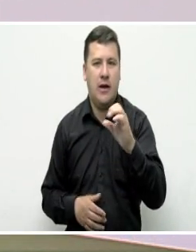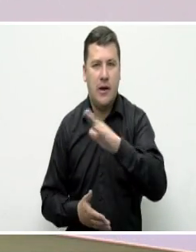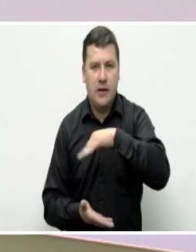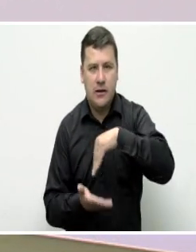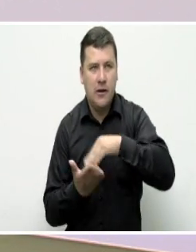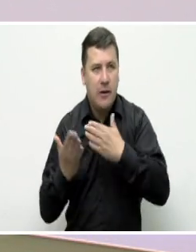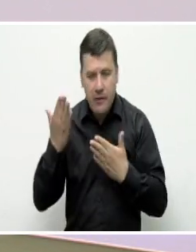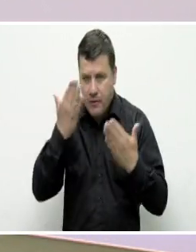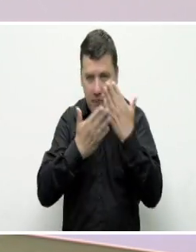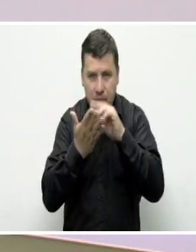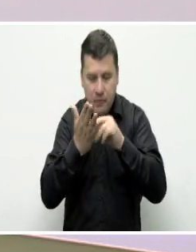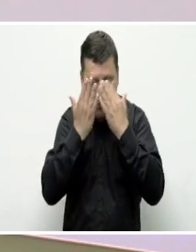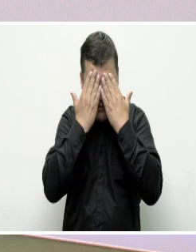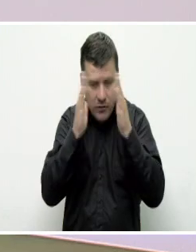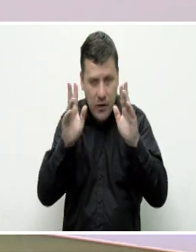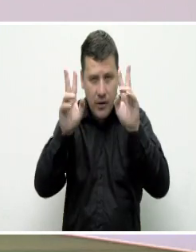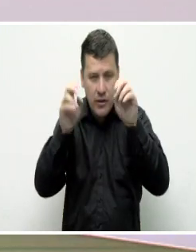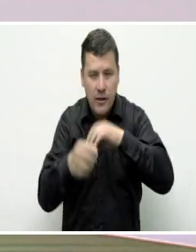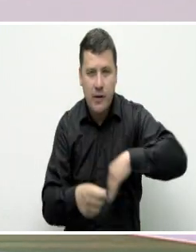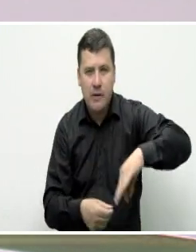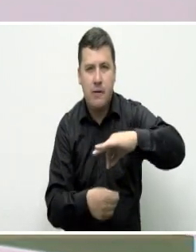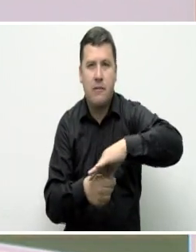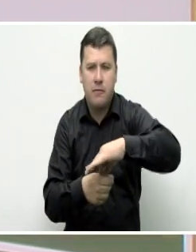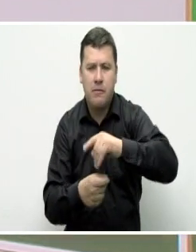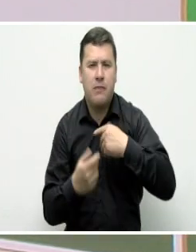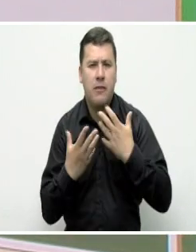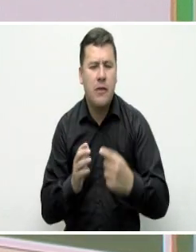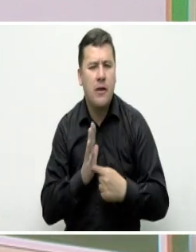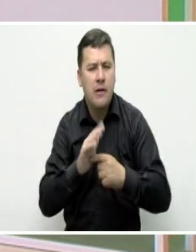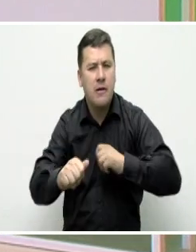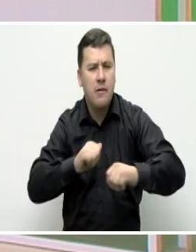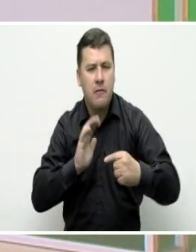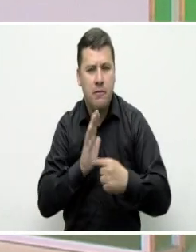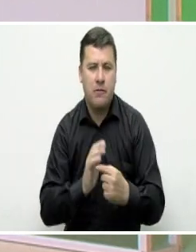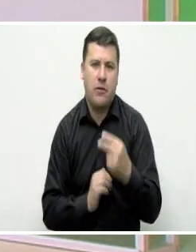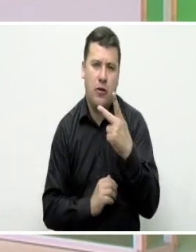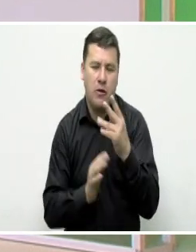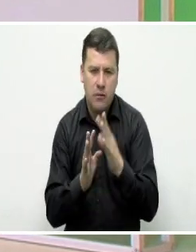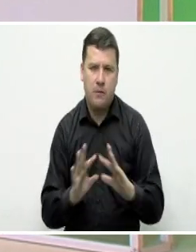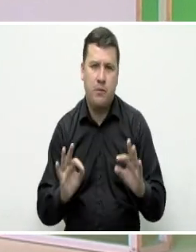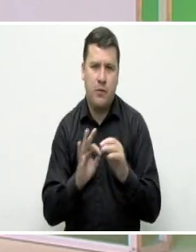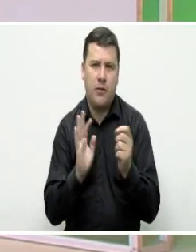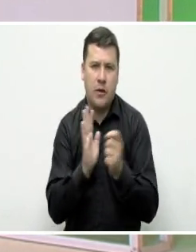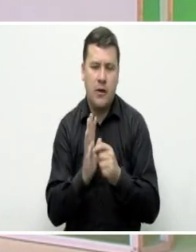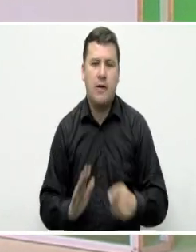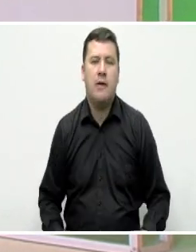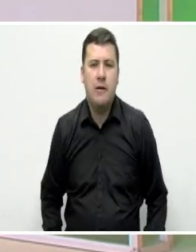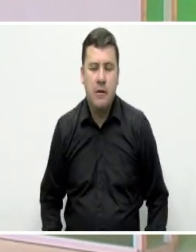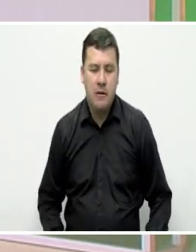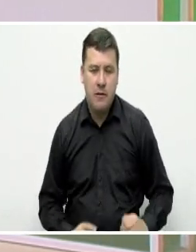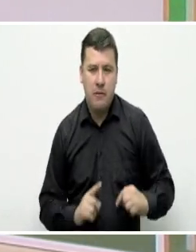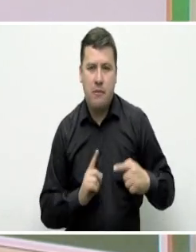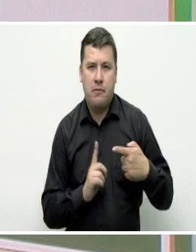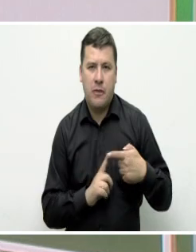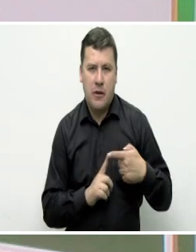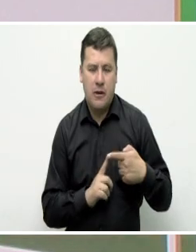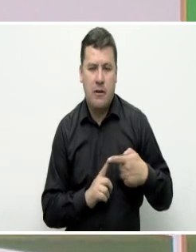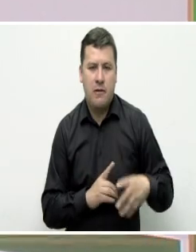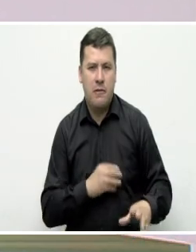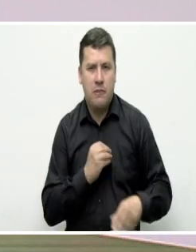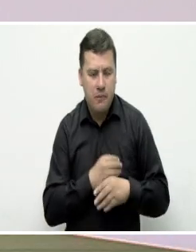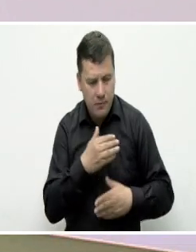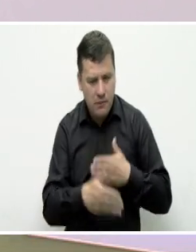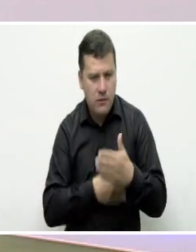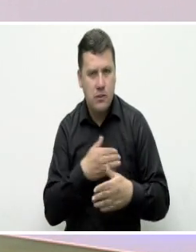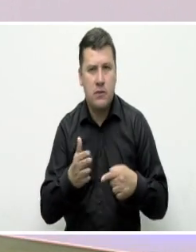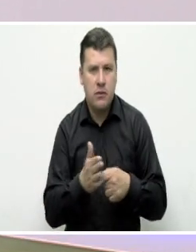de Estudios en Democracia y Asuntos Electorales, quiero destacar dos hechos significativos. El primero de ellos es que